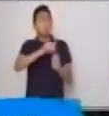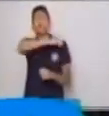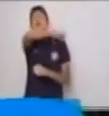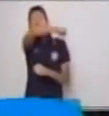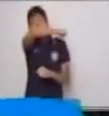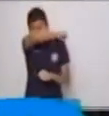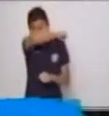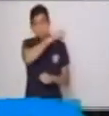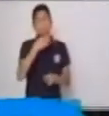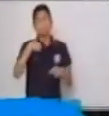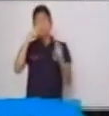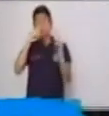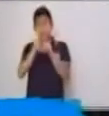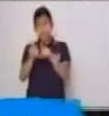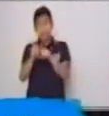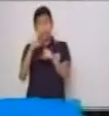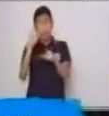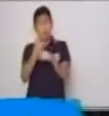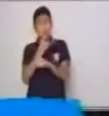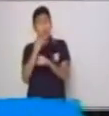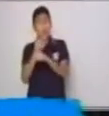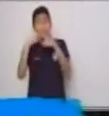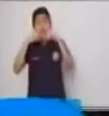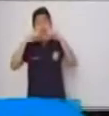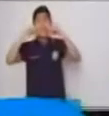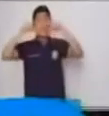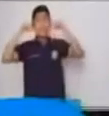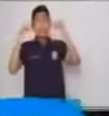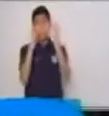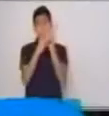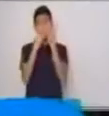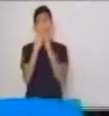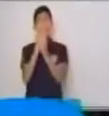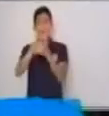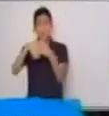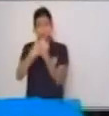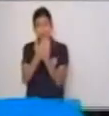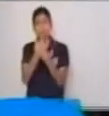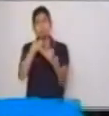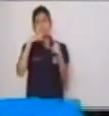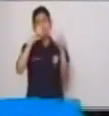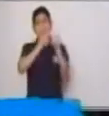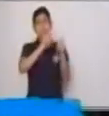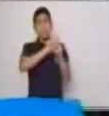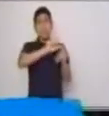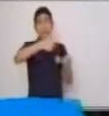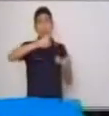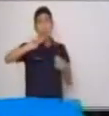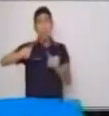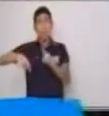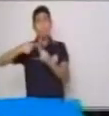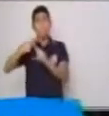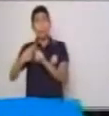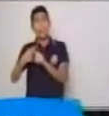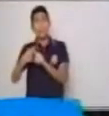usar siempre su mascarilla, lavarse las manos con agua y jabón